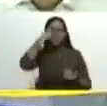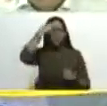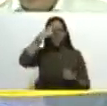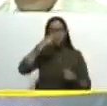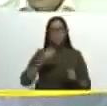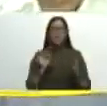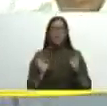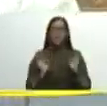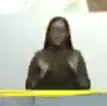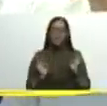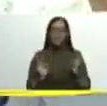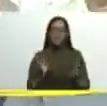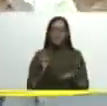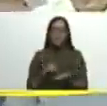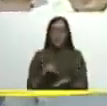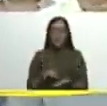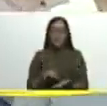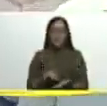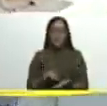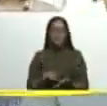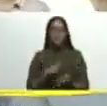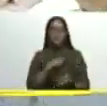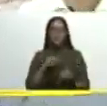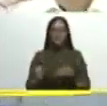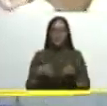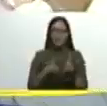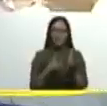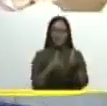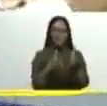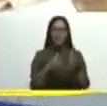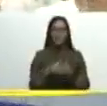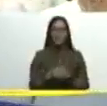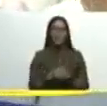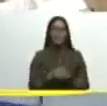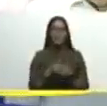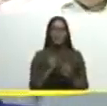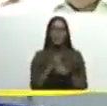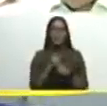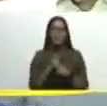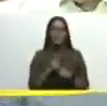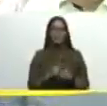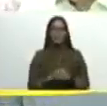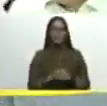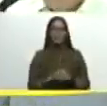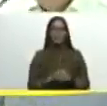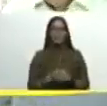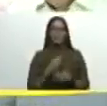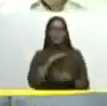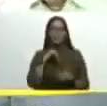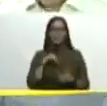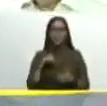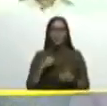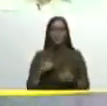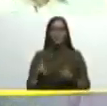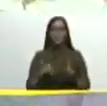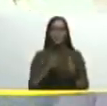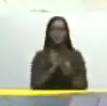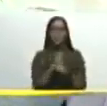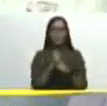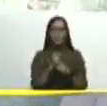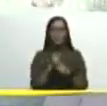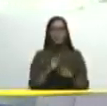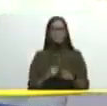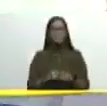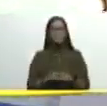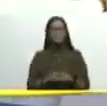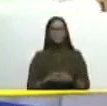todo acá, sobre nuestra ruta oncológica. De verdad que tenemos mucho énfasis en nuestra ruta oncológica, ya que, como